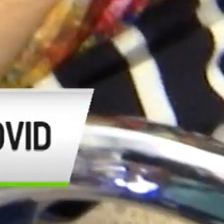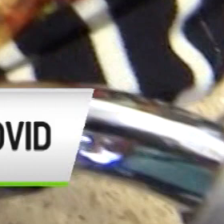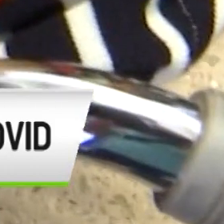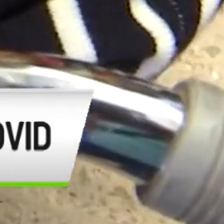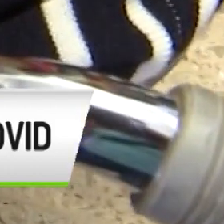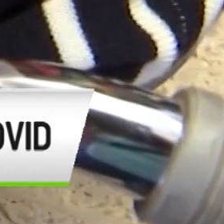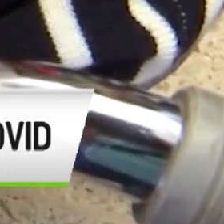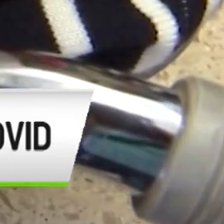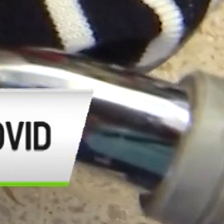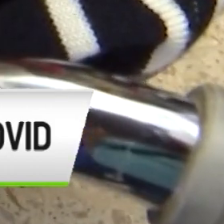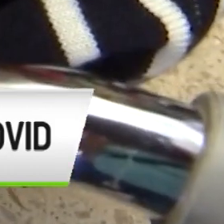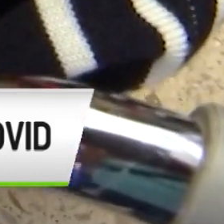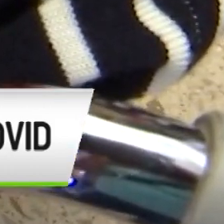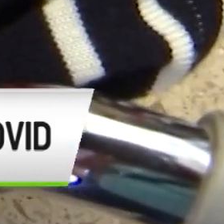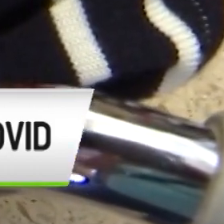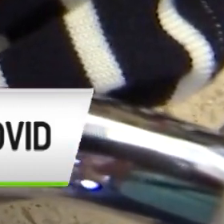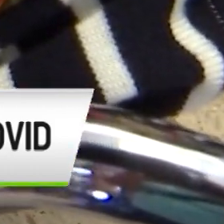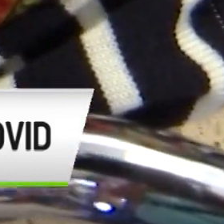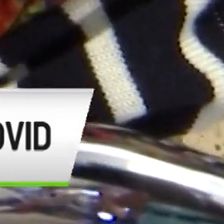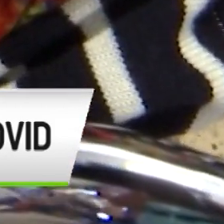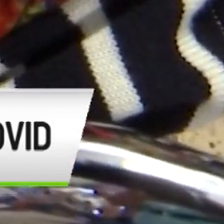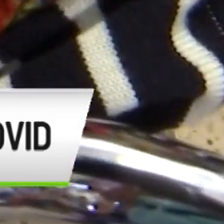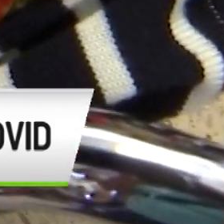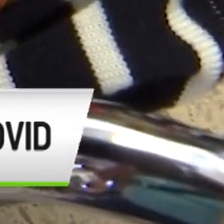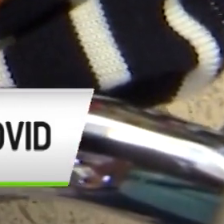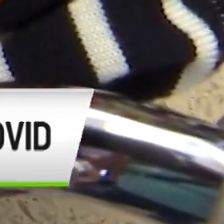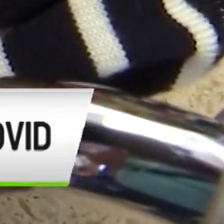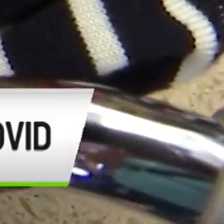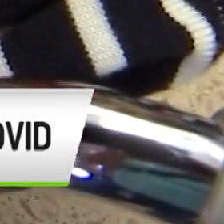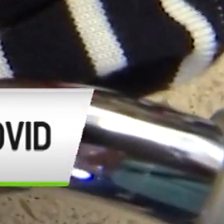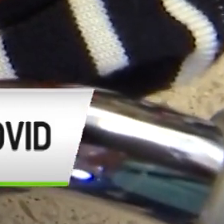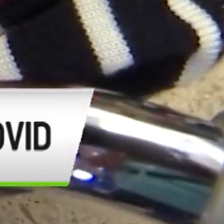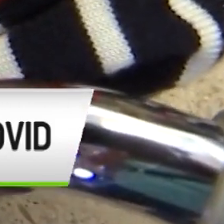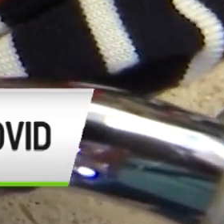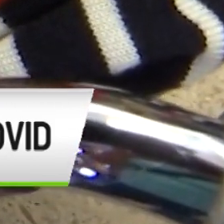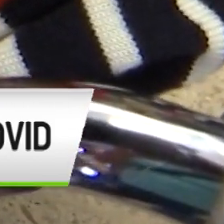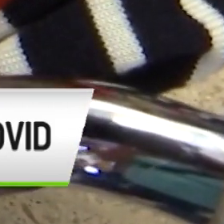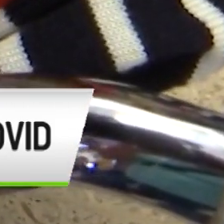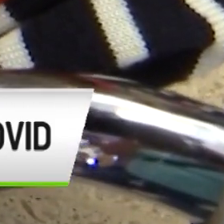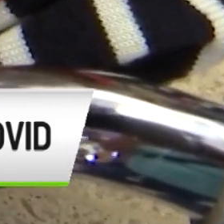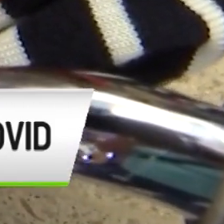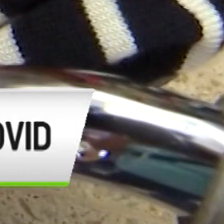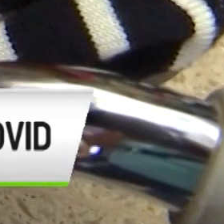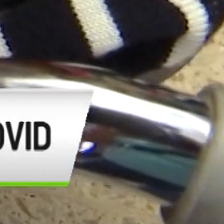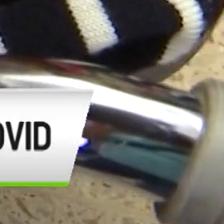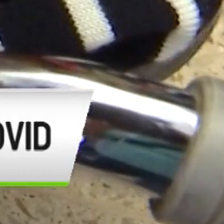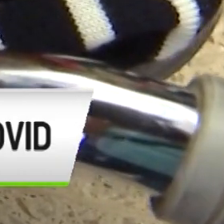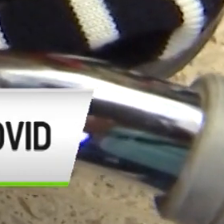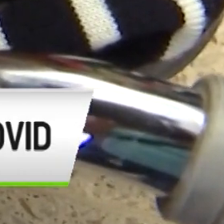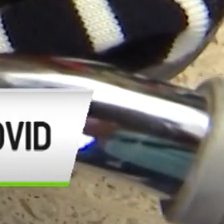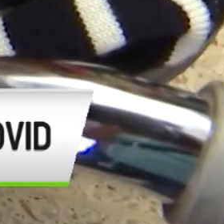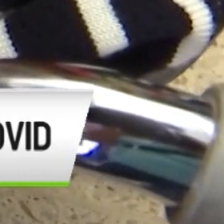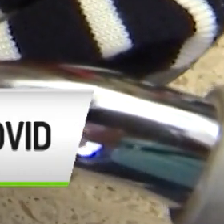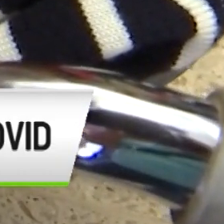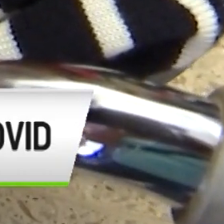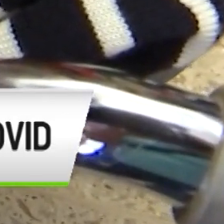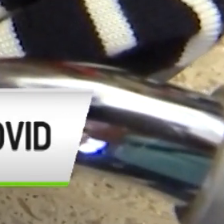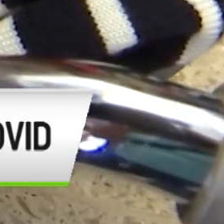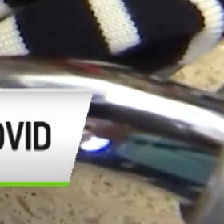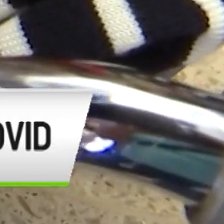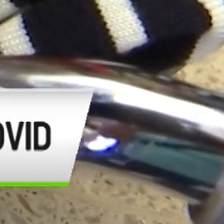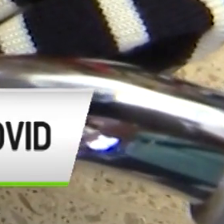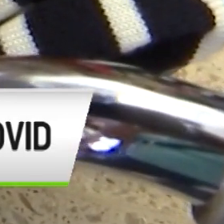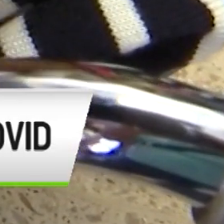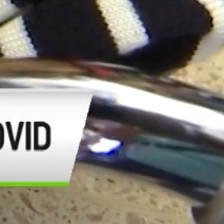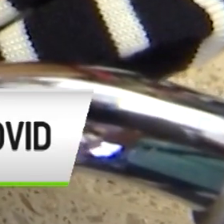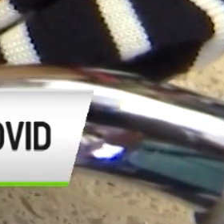de la vacuna deben hacerlo de manera directa con la casa matriz de las farmacéuticas o distribuidores aceptados por el INVIMA y aceptar